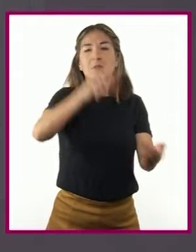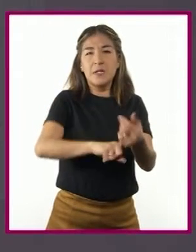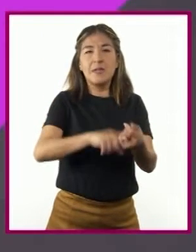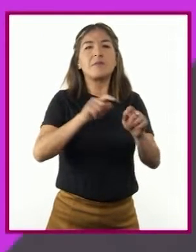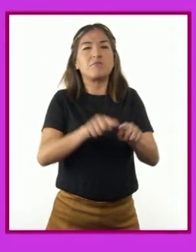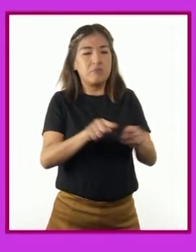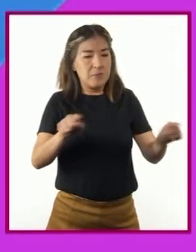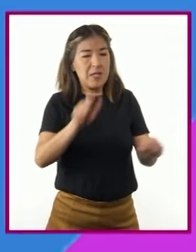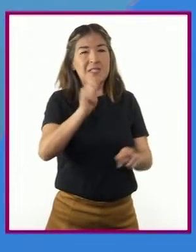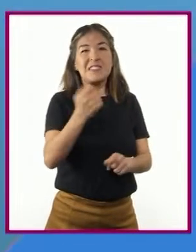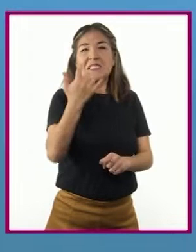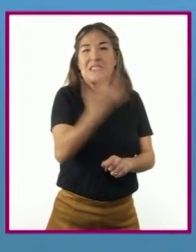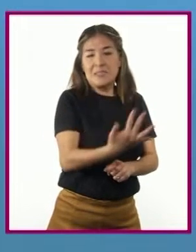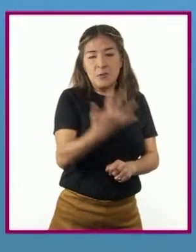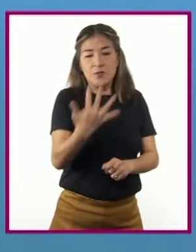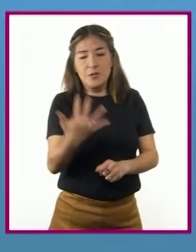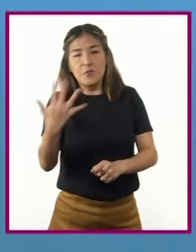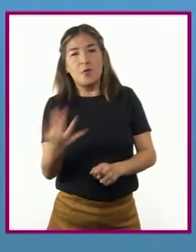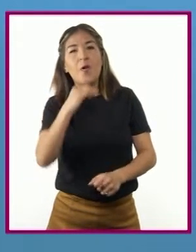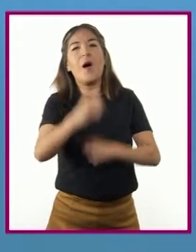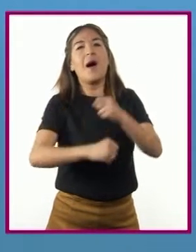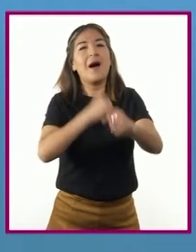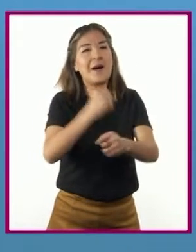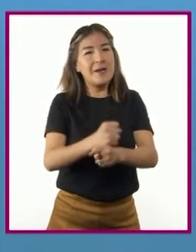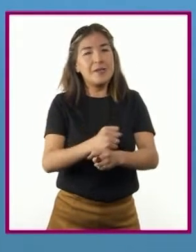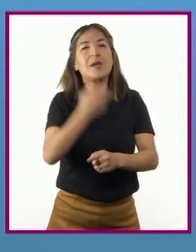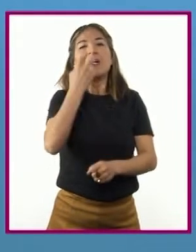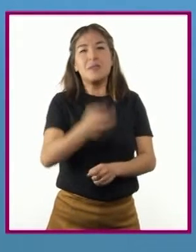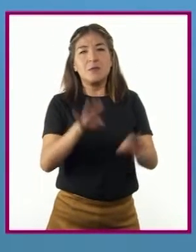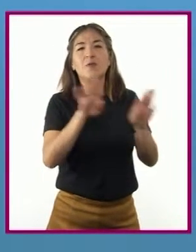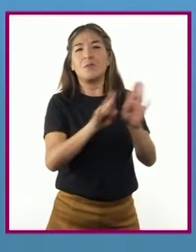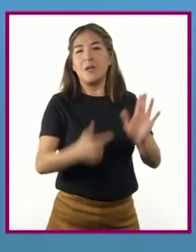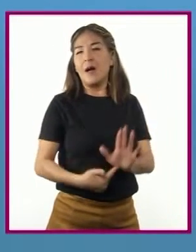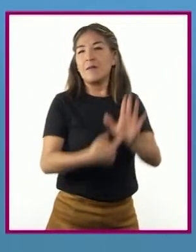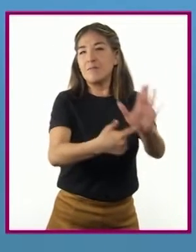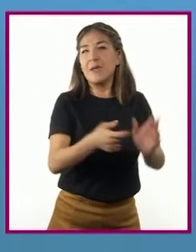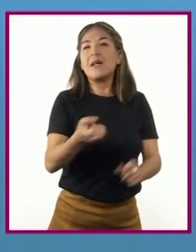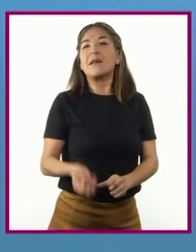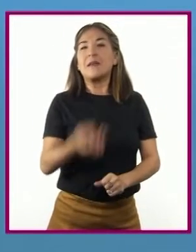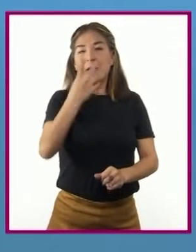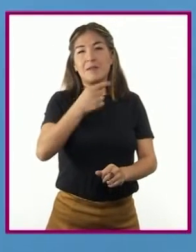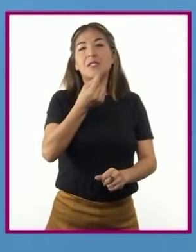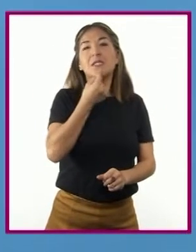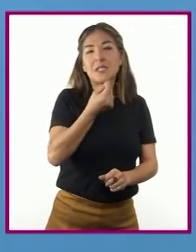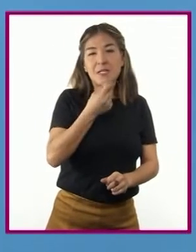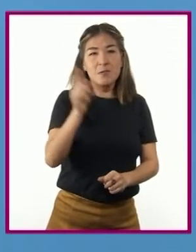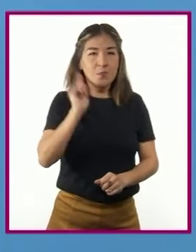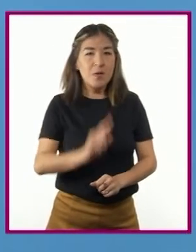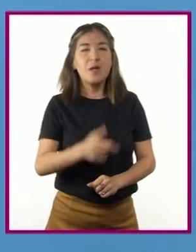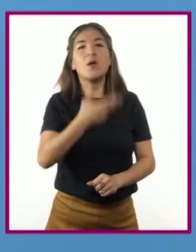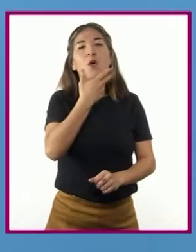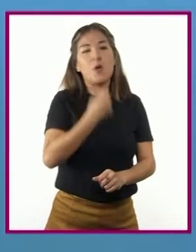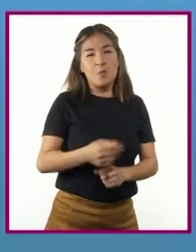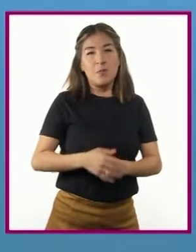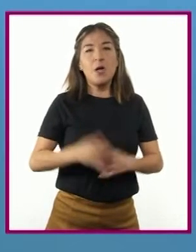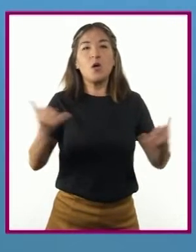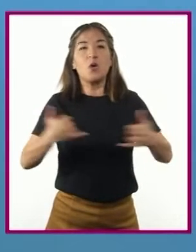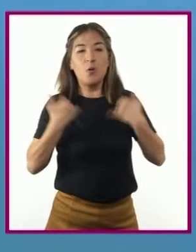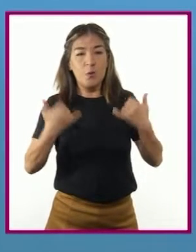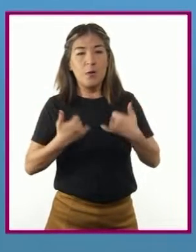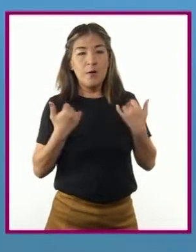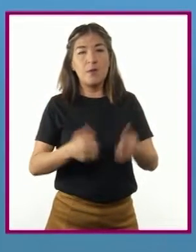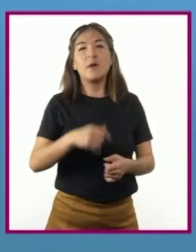de 5 en 5 años de edad, lo que muestra la cantidad de niños, niñas,